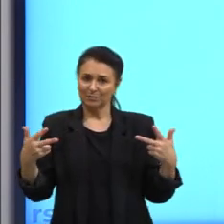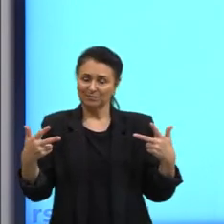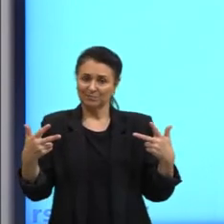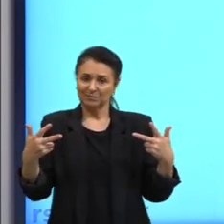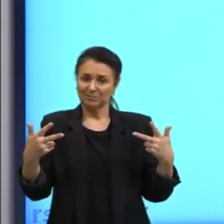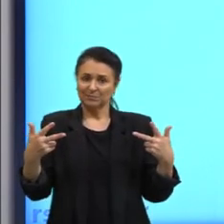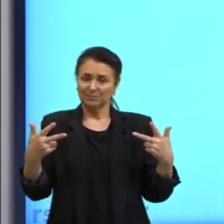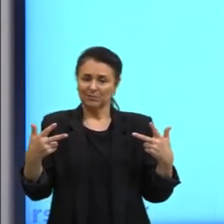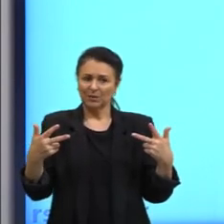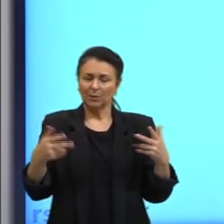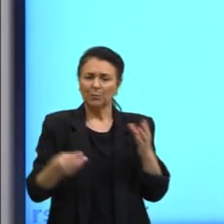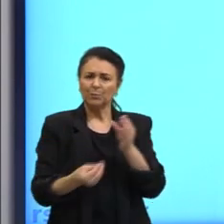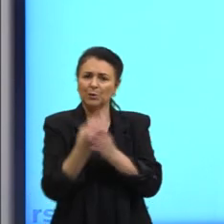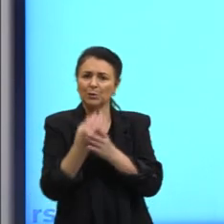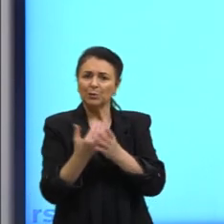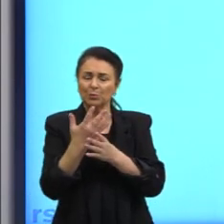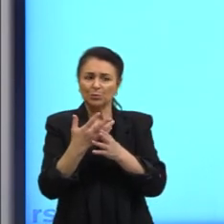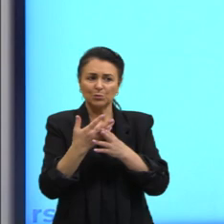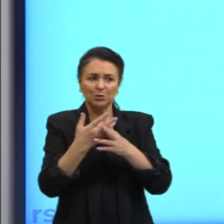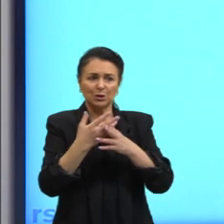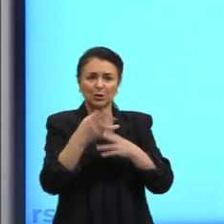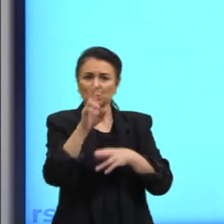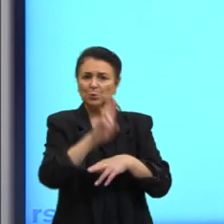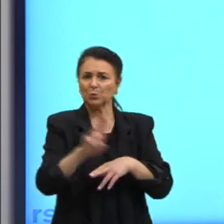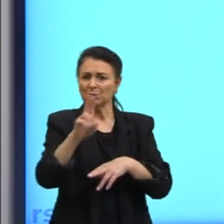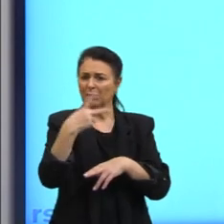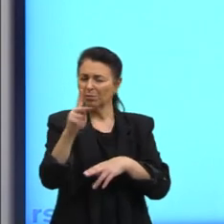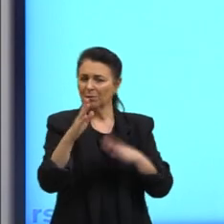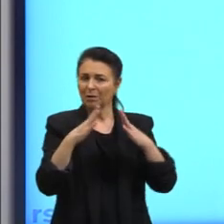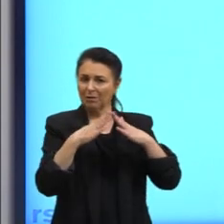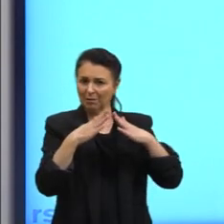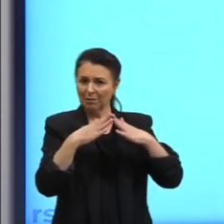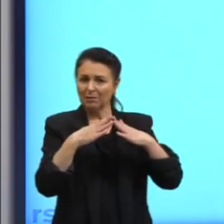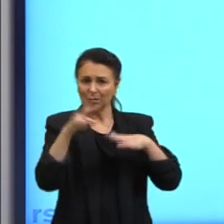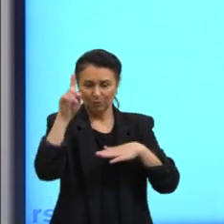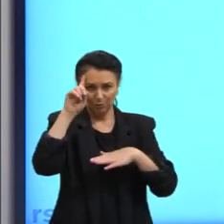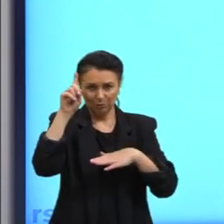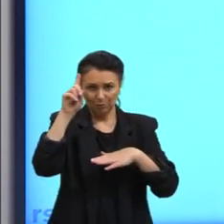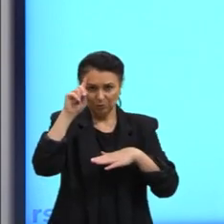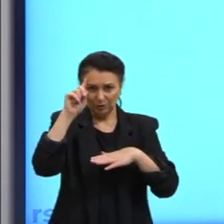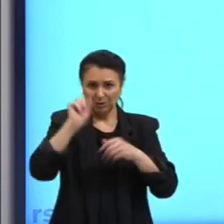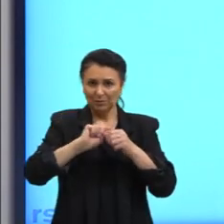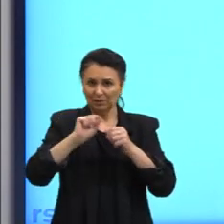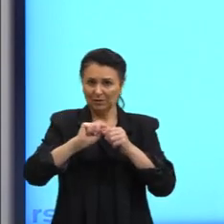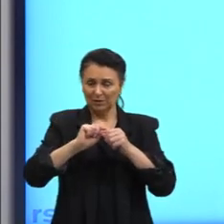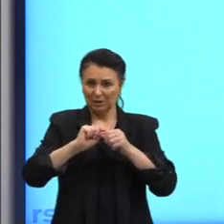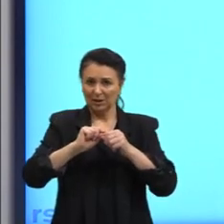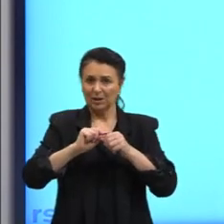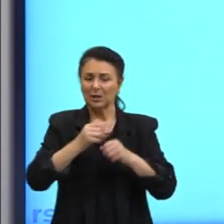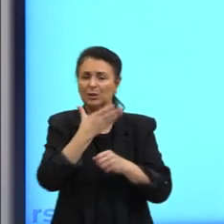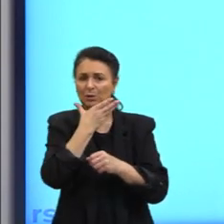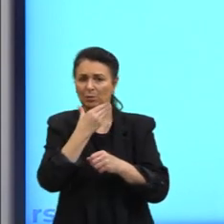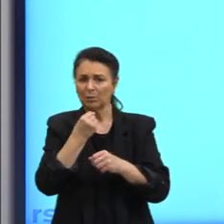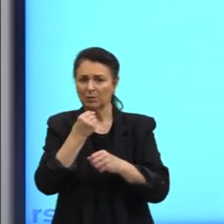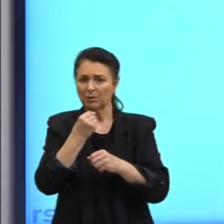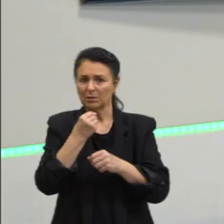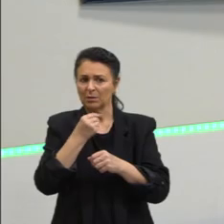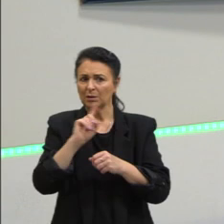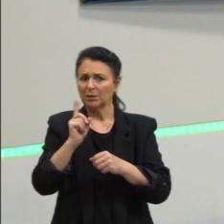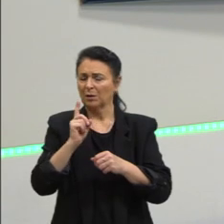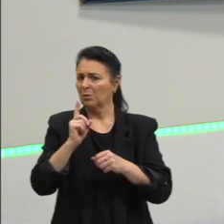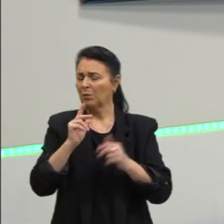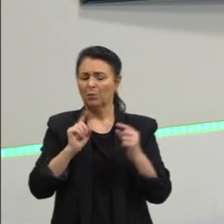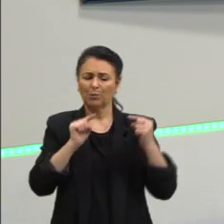varios productos eléctricos en desuso en su composición no es ese objetivo